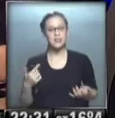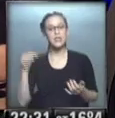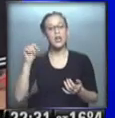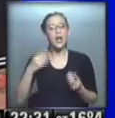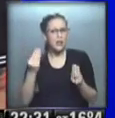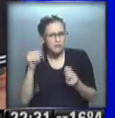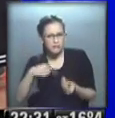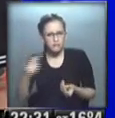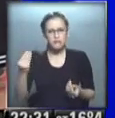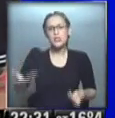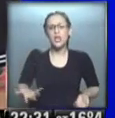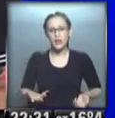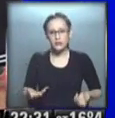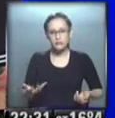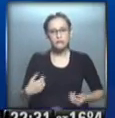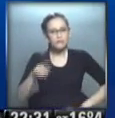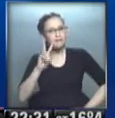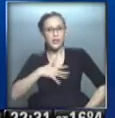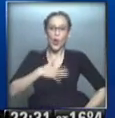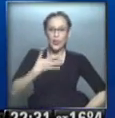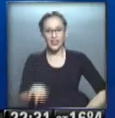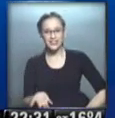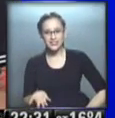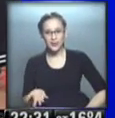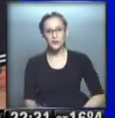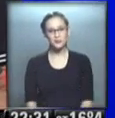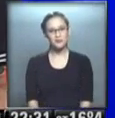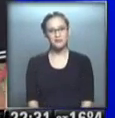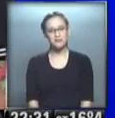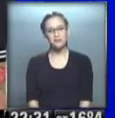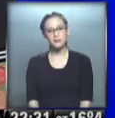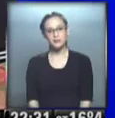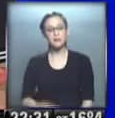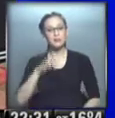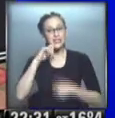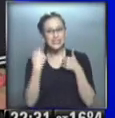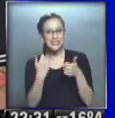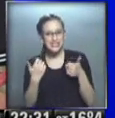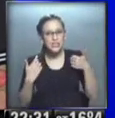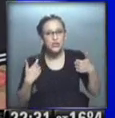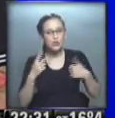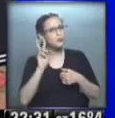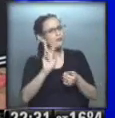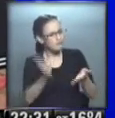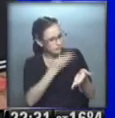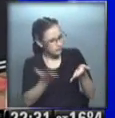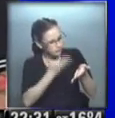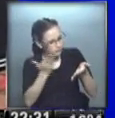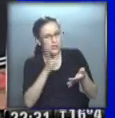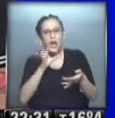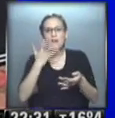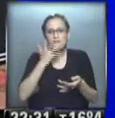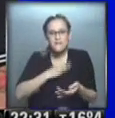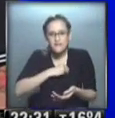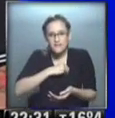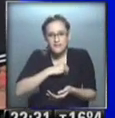semana en el archivo? Te veo contento, ¿sabes? Sí, una cosa lindísima. Rosagante. Una cosa lindísima, la verdad, porque cuando estuve revisando fue una de las cosas que más me